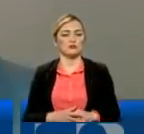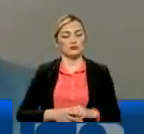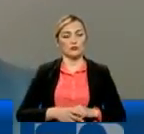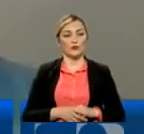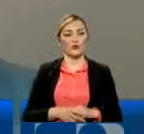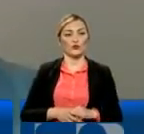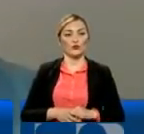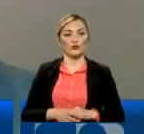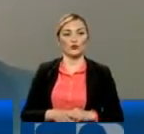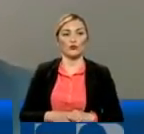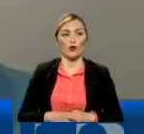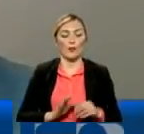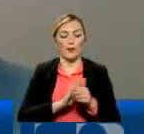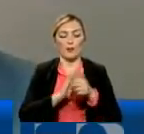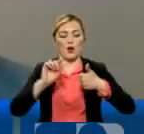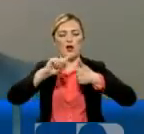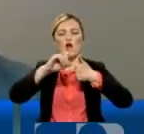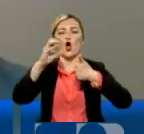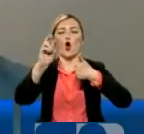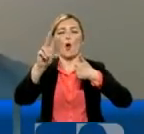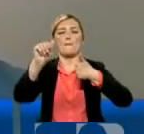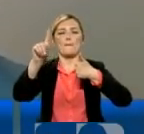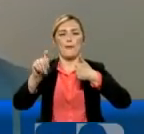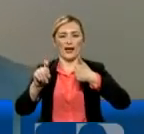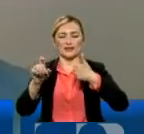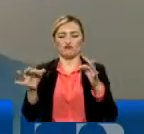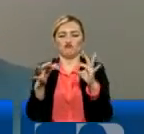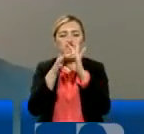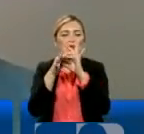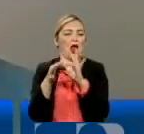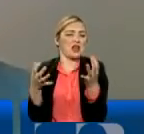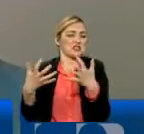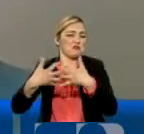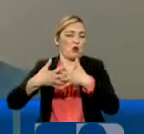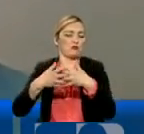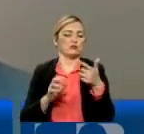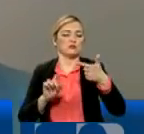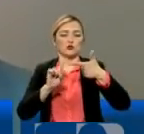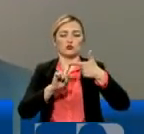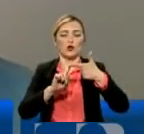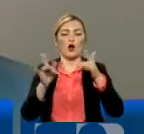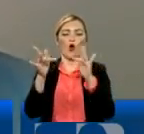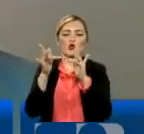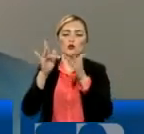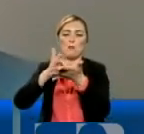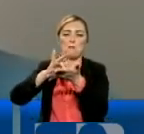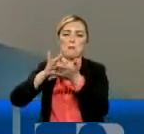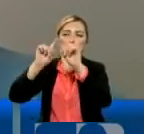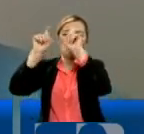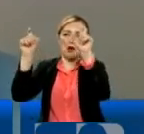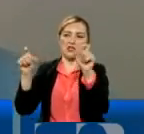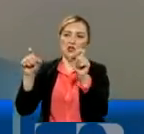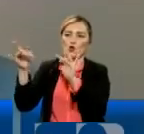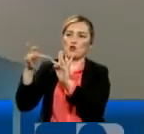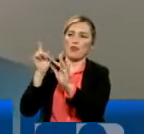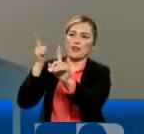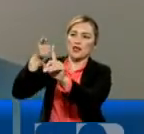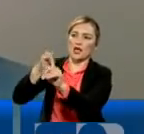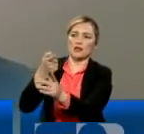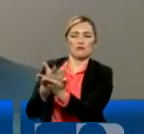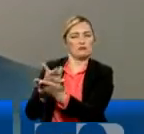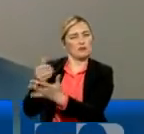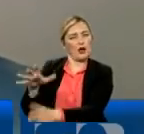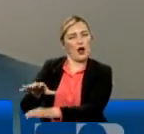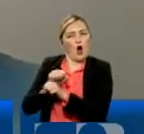formar parte de esta alianza de COVAX. Segundo es el contactar directamente las empresas farmacéuticas para, si es posible,